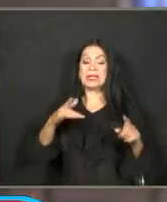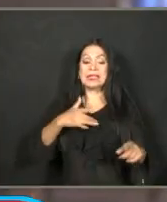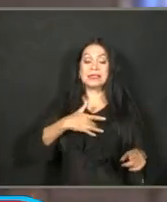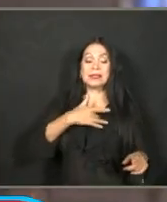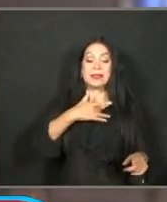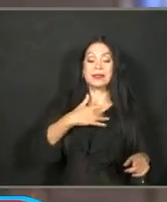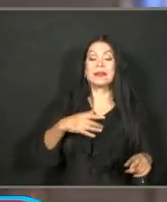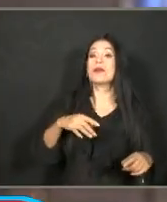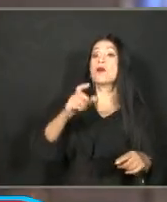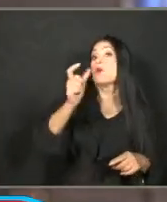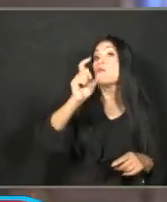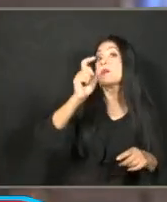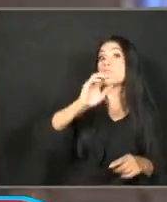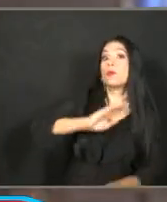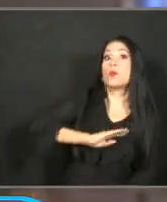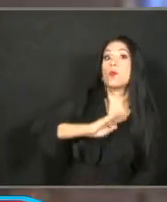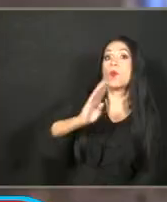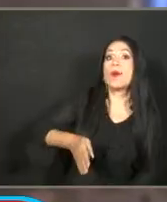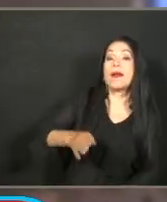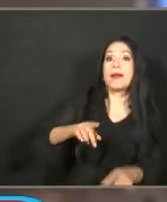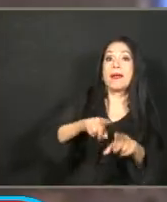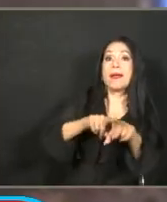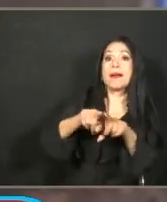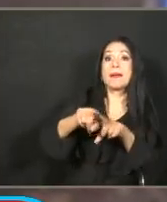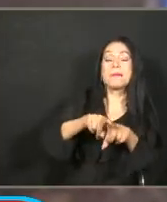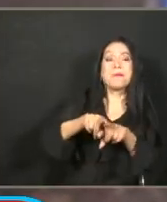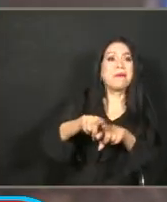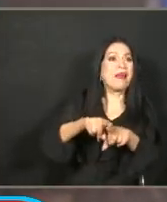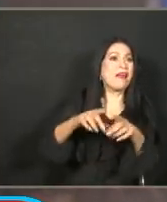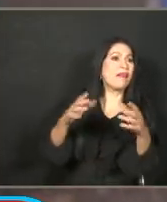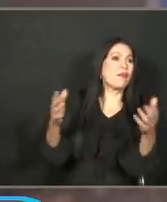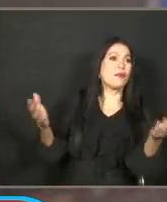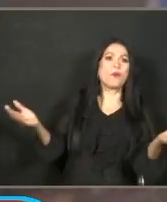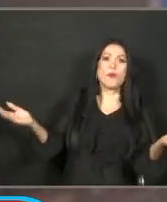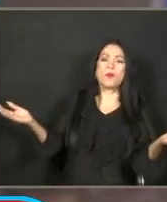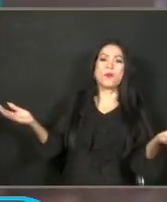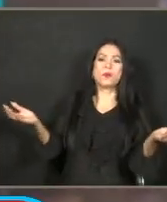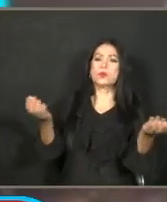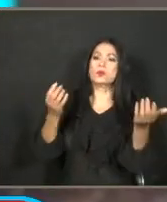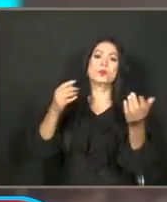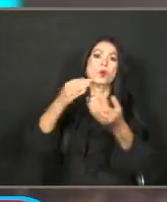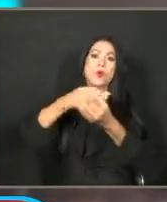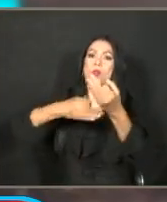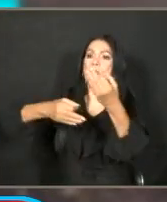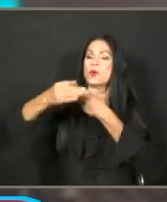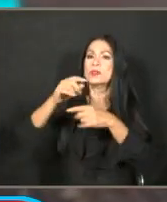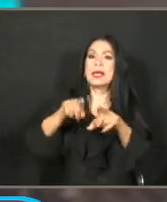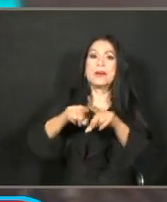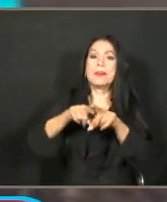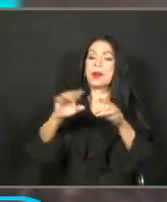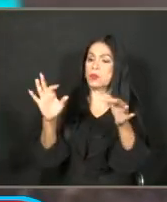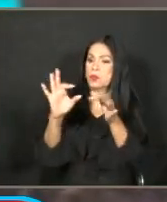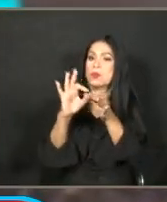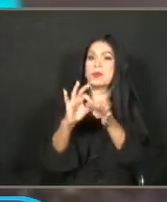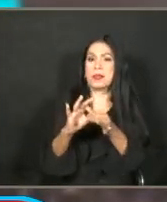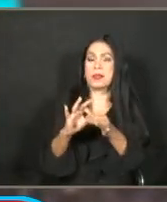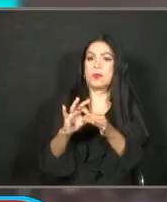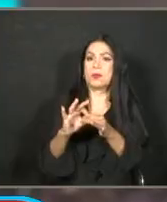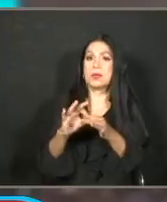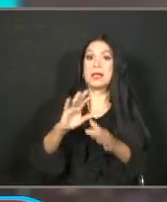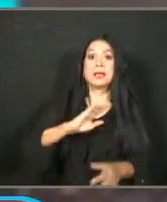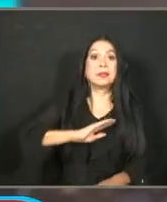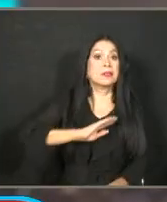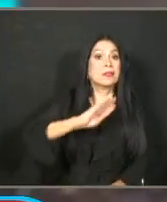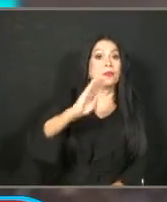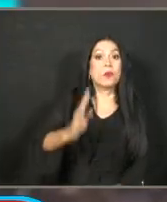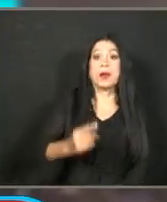un hermano desee al hermano que sean o no lo más celso mis hermanos todos se te va a un hermano una hermana yo pienso que es